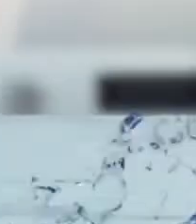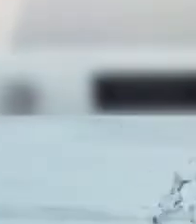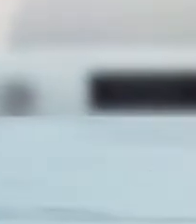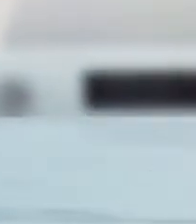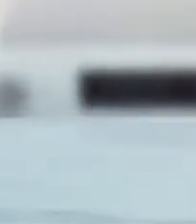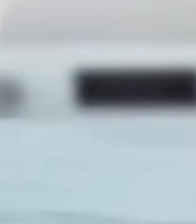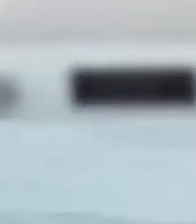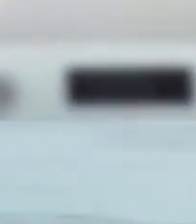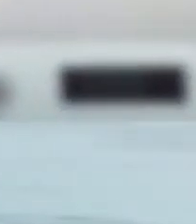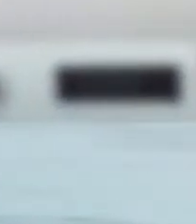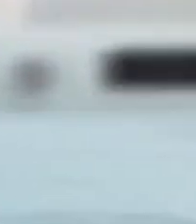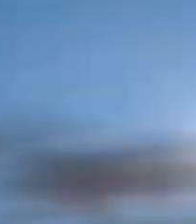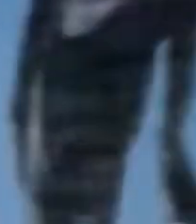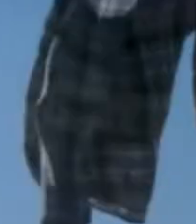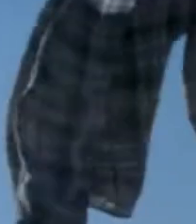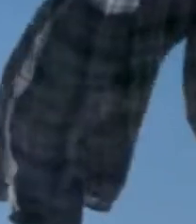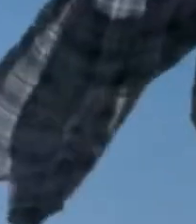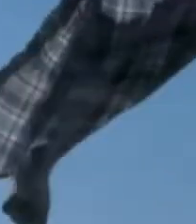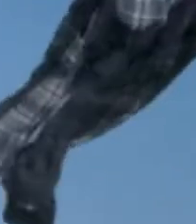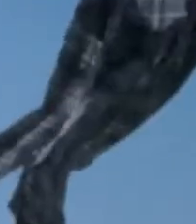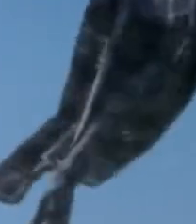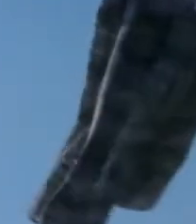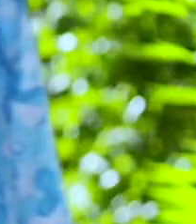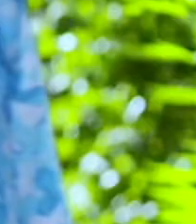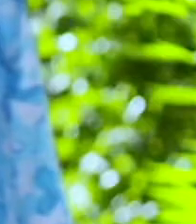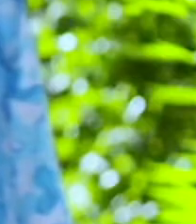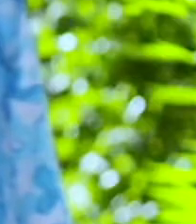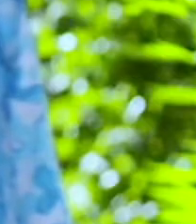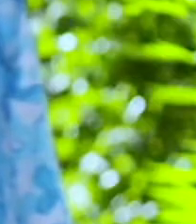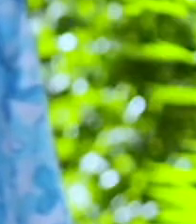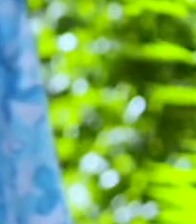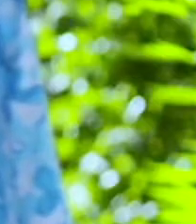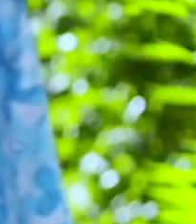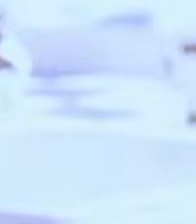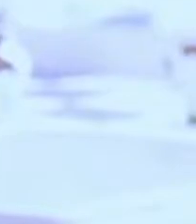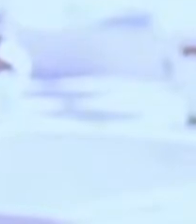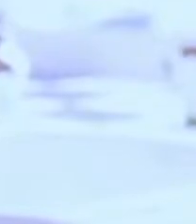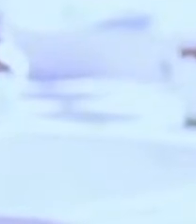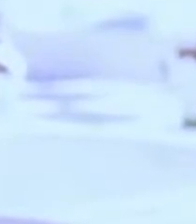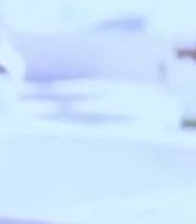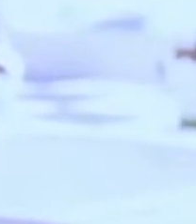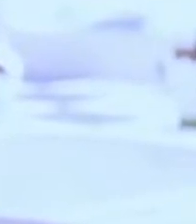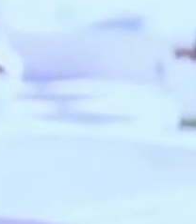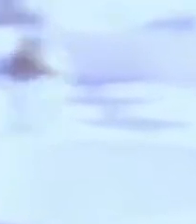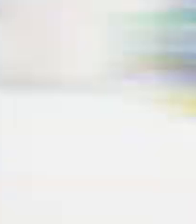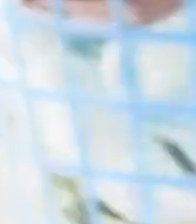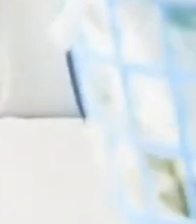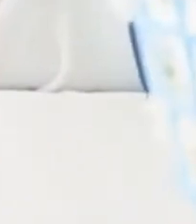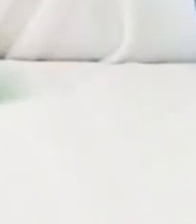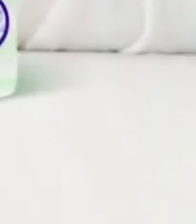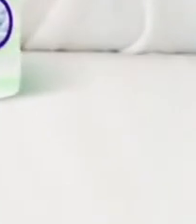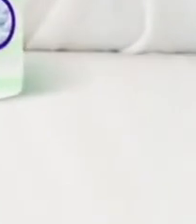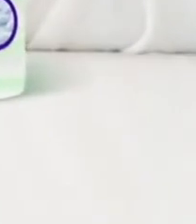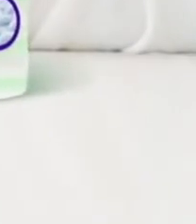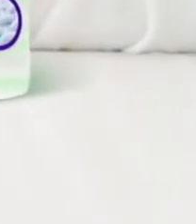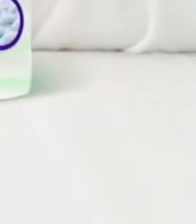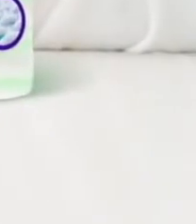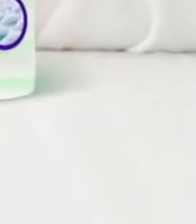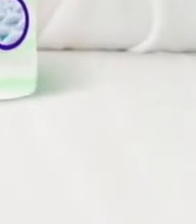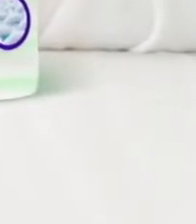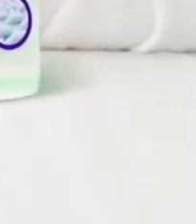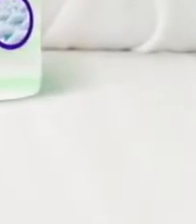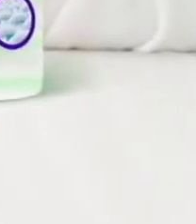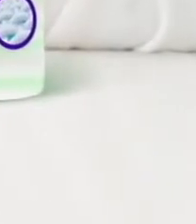Descubre el poder de jabón único. Fácil lavado para ropa y superficies con deliciosa fragancia y muy rendidor. Único, lo que tu ropa necesita.